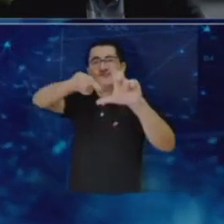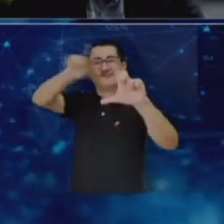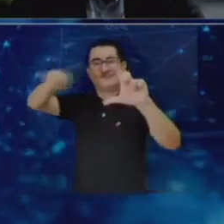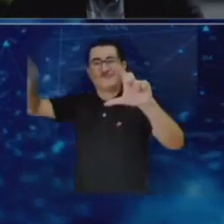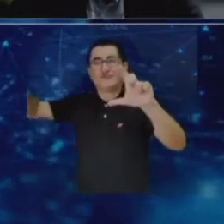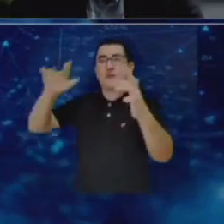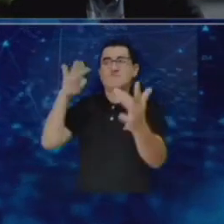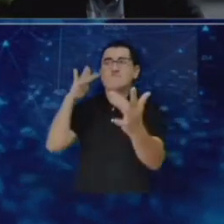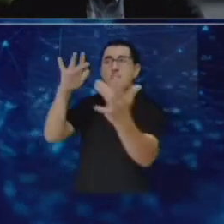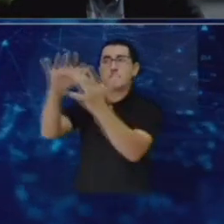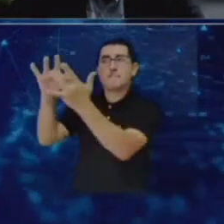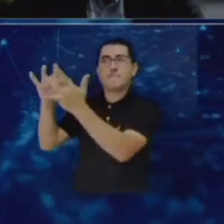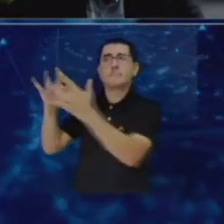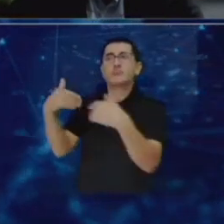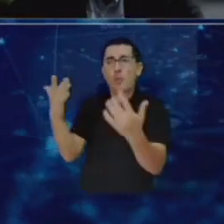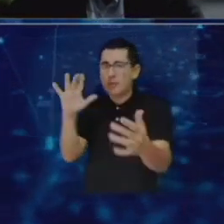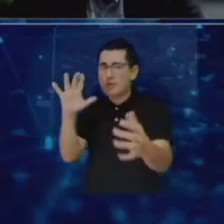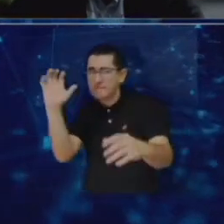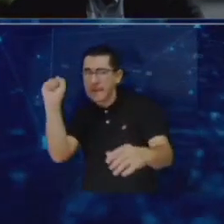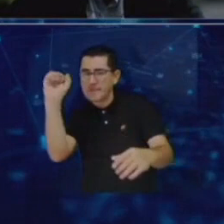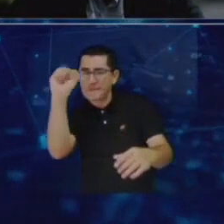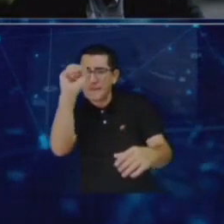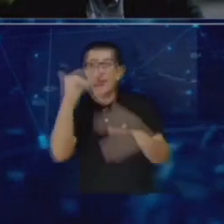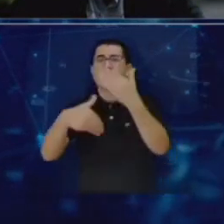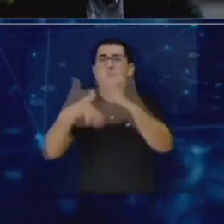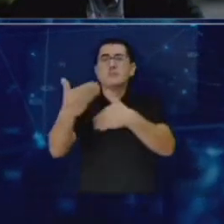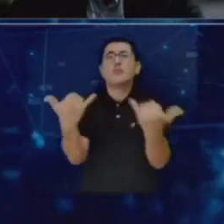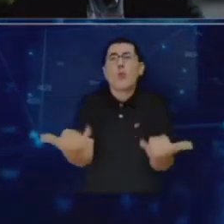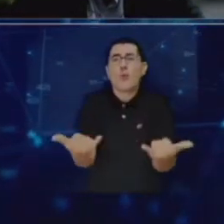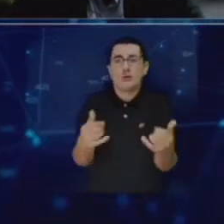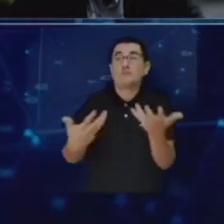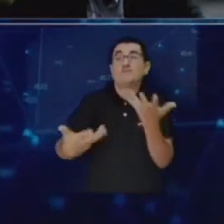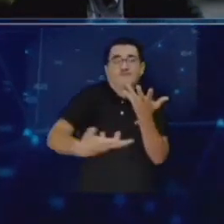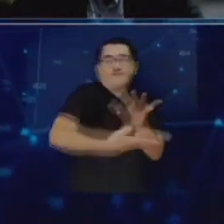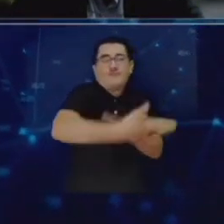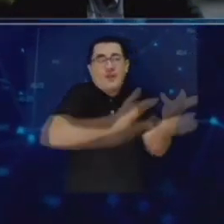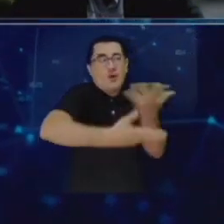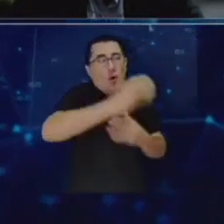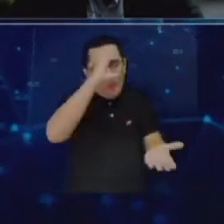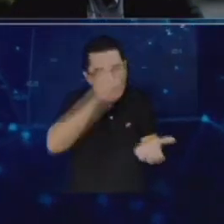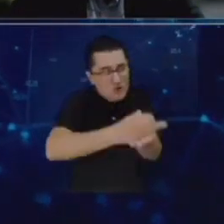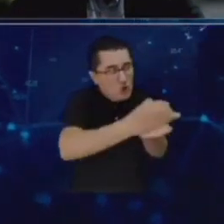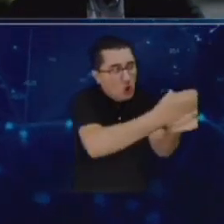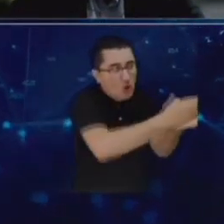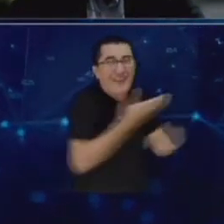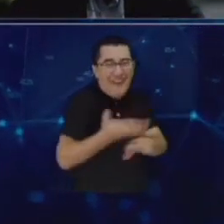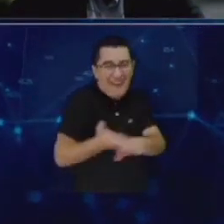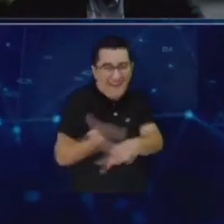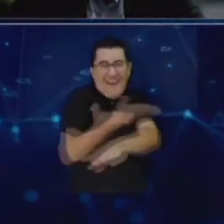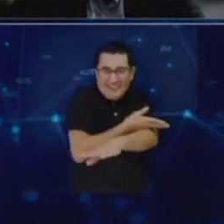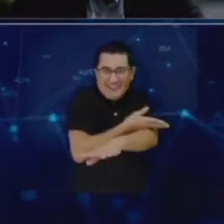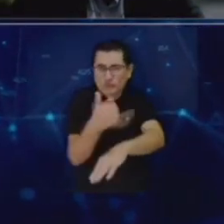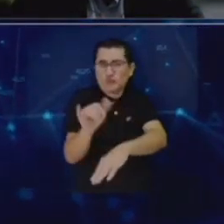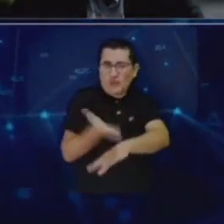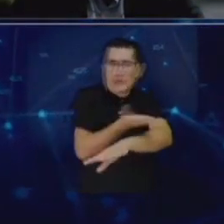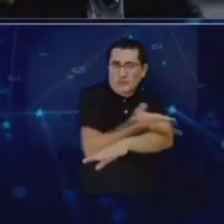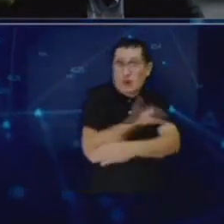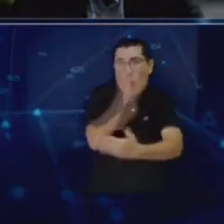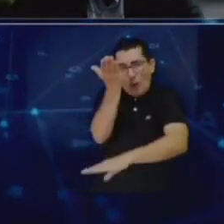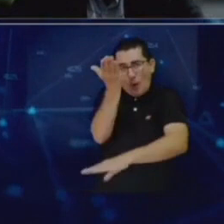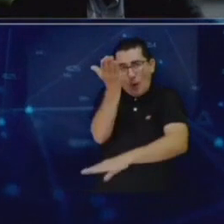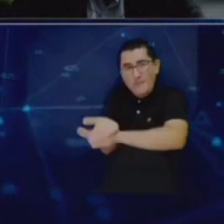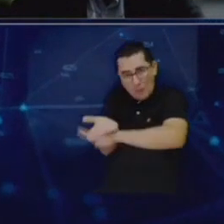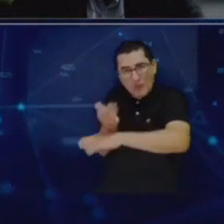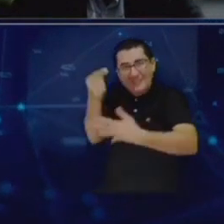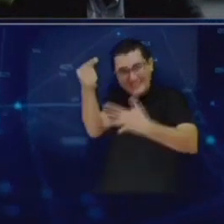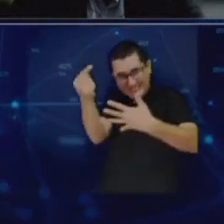y igualmente se han intercambiado a estos puntos de vista preliminares que ustedes pueden considerar que están encaminados precisamente